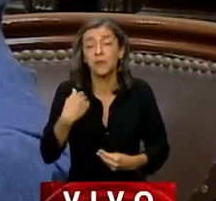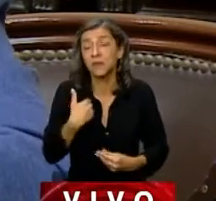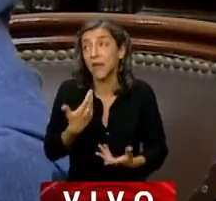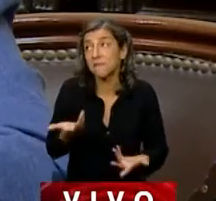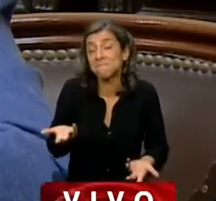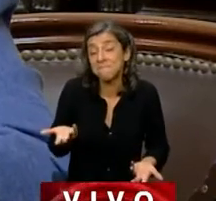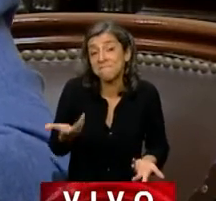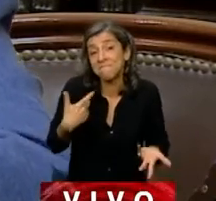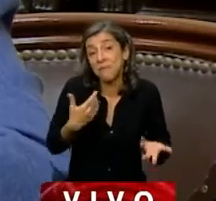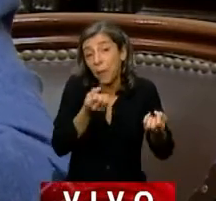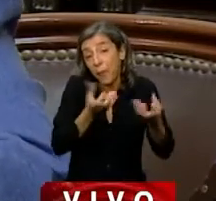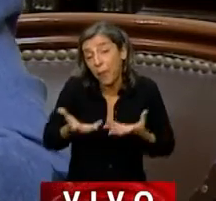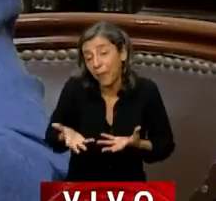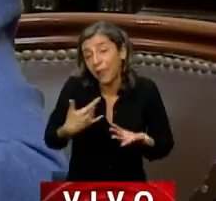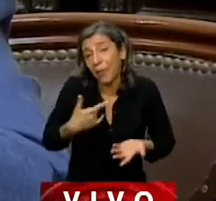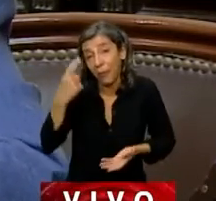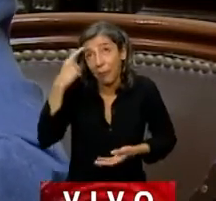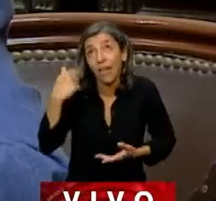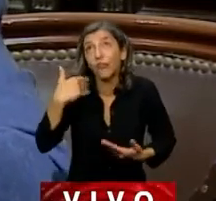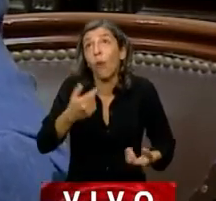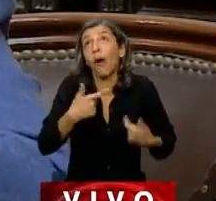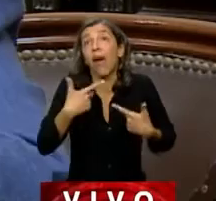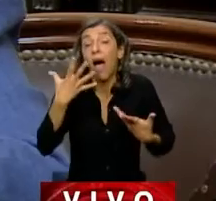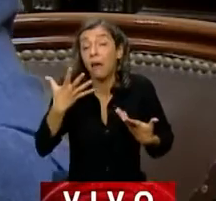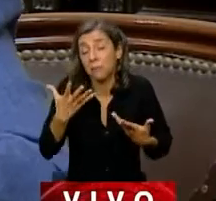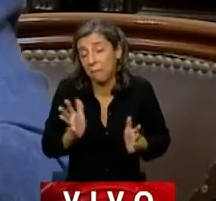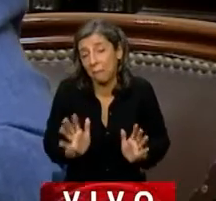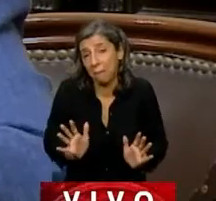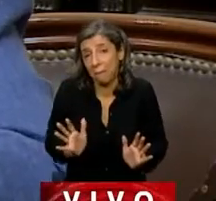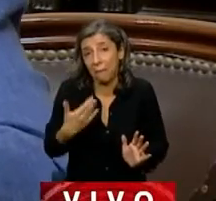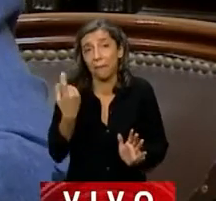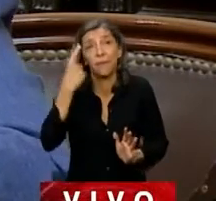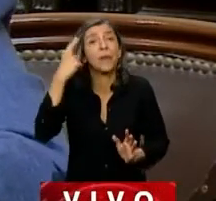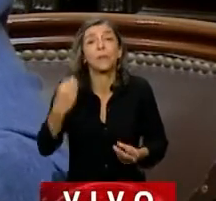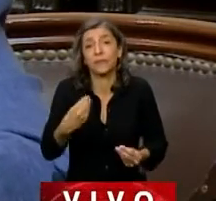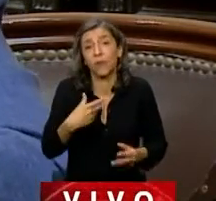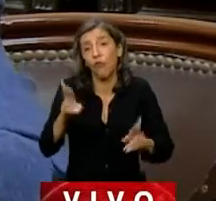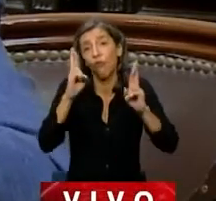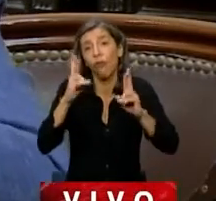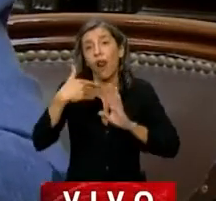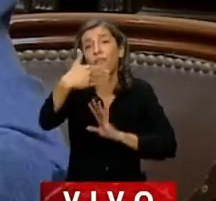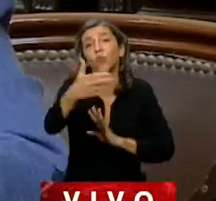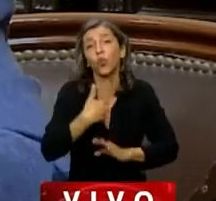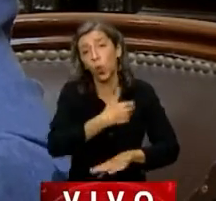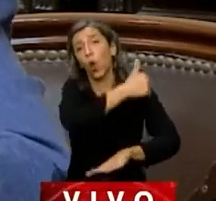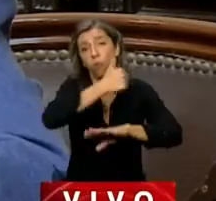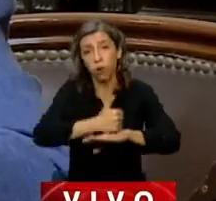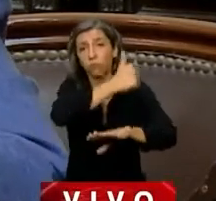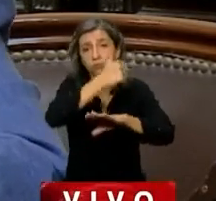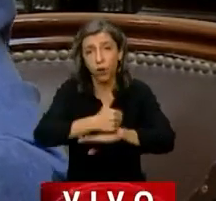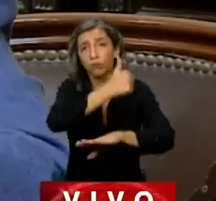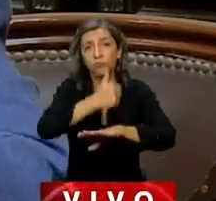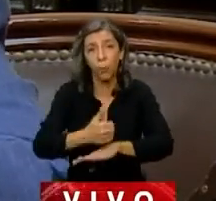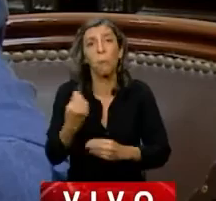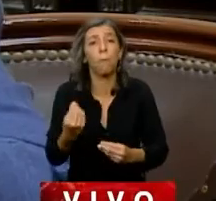sea, lo único que le vamos a pedir es que ahora venga todos los meses como tiene que venir, para que verdaderamente no haya miles de hojas de preguntas y